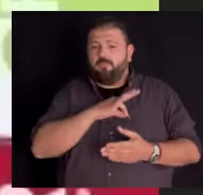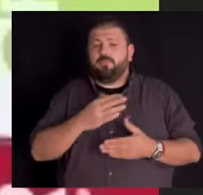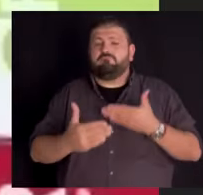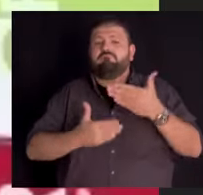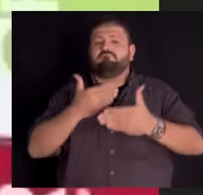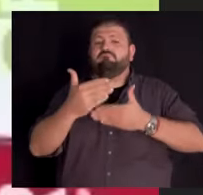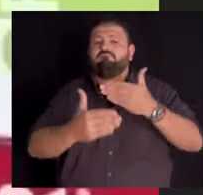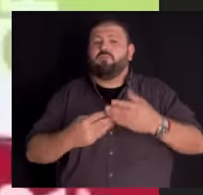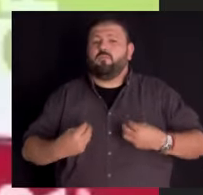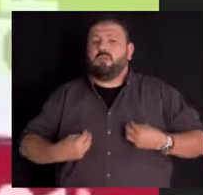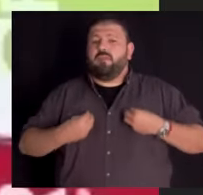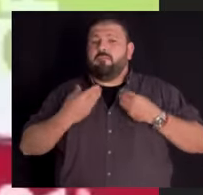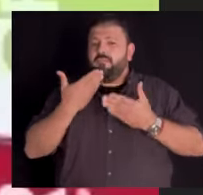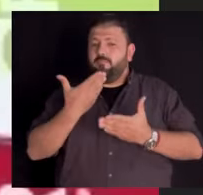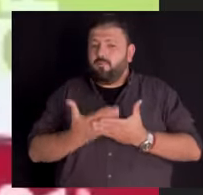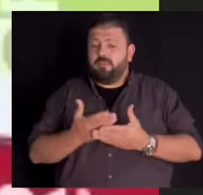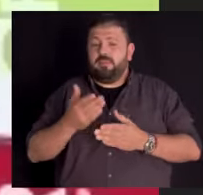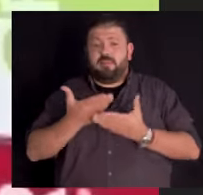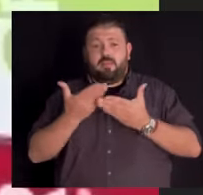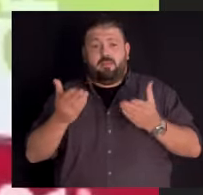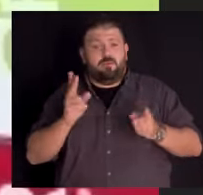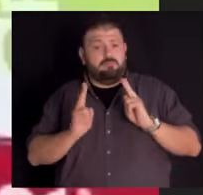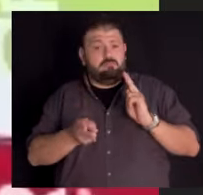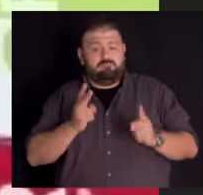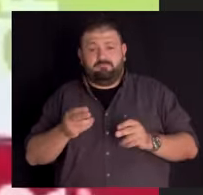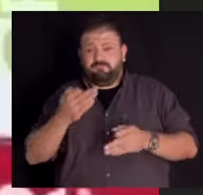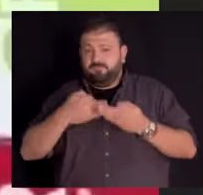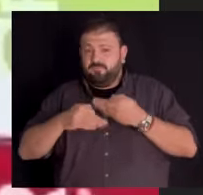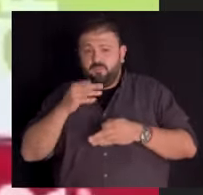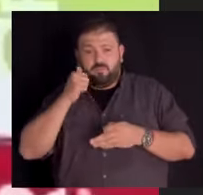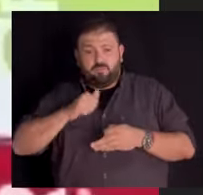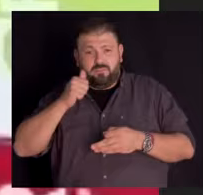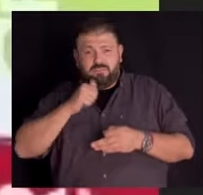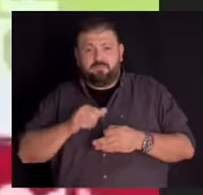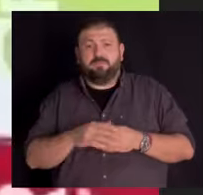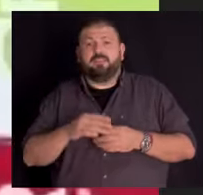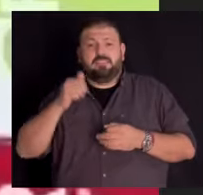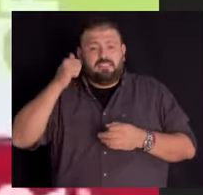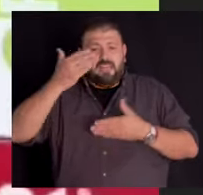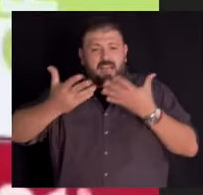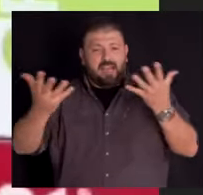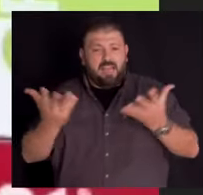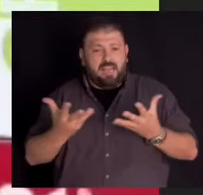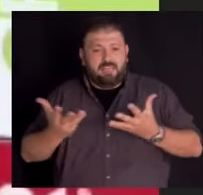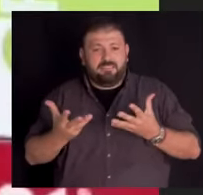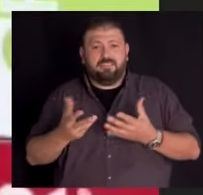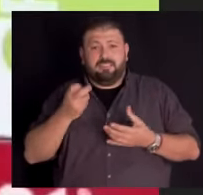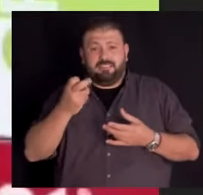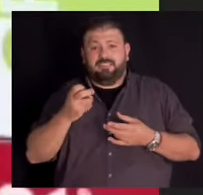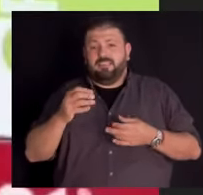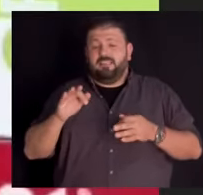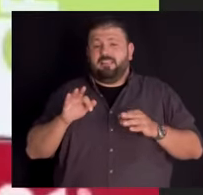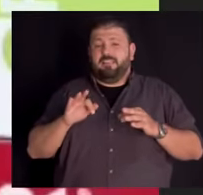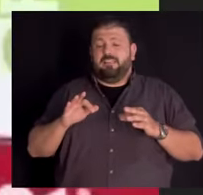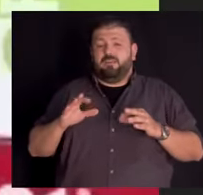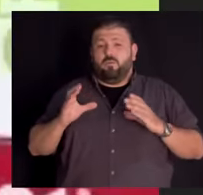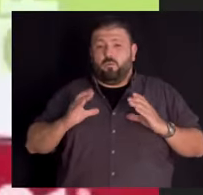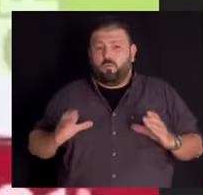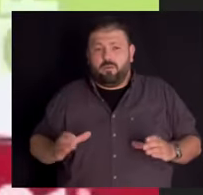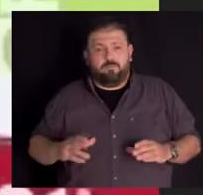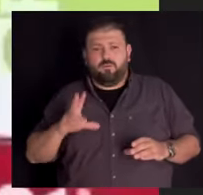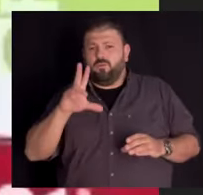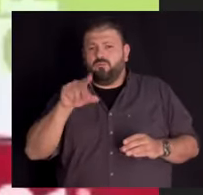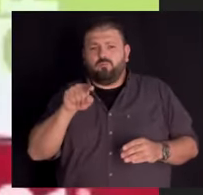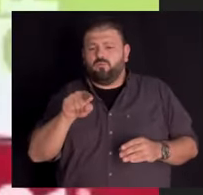Entonces, así como estamos platicando, todo se interacciona. Y la otra, el tema que ahorita está diciendo Ariana es no le tengan